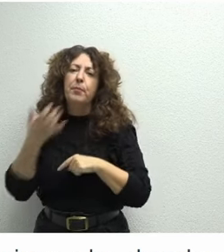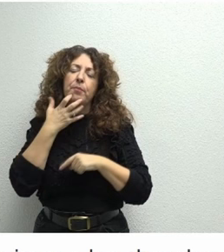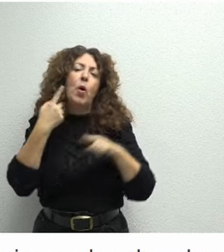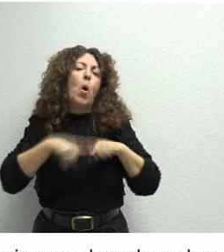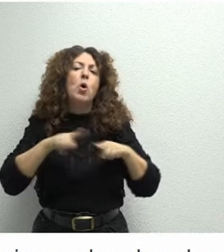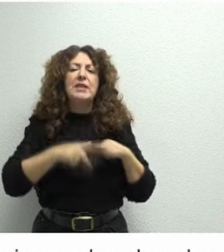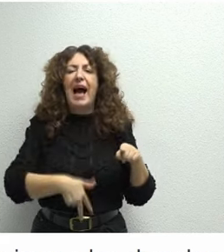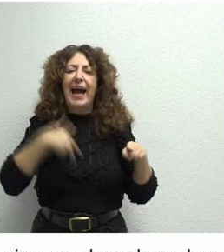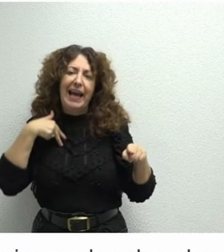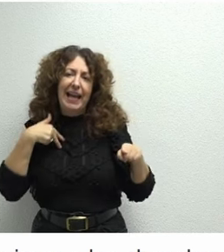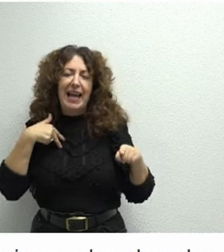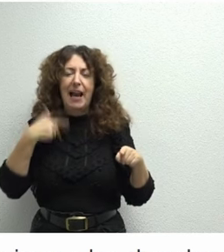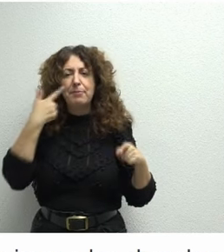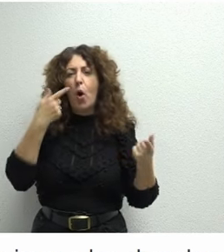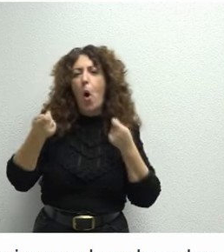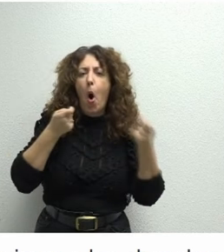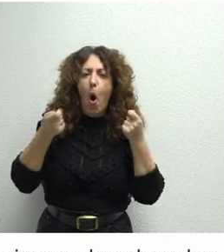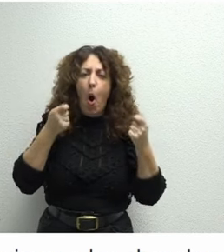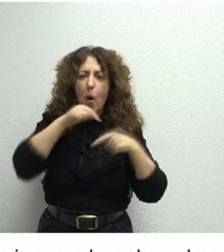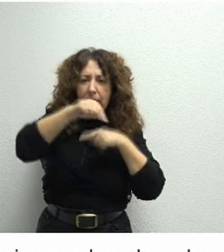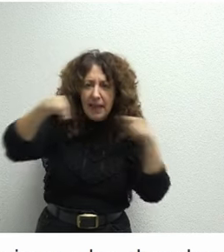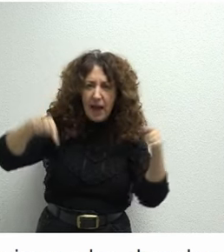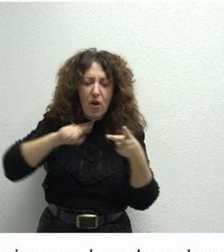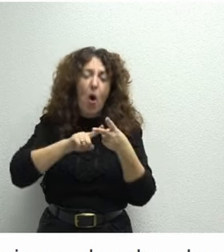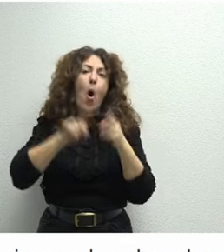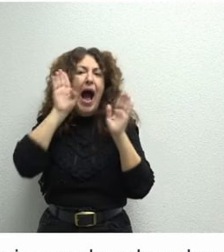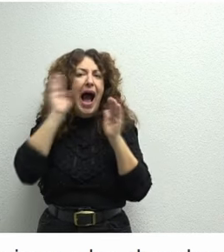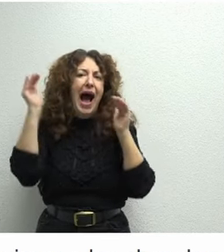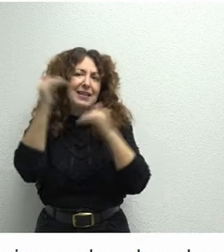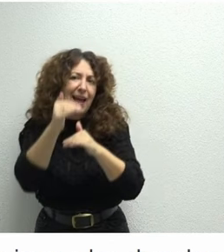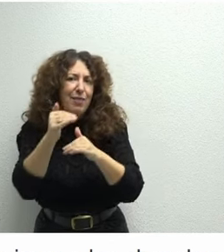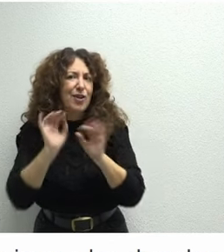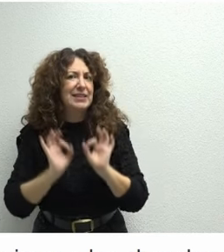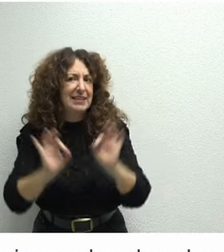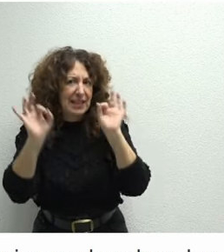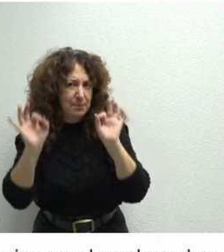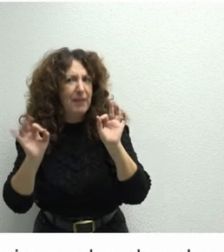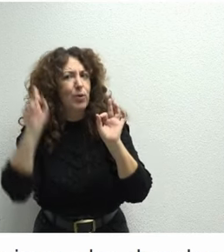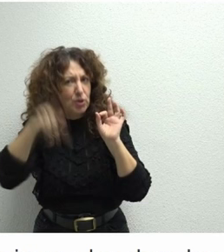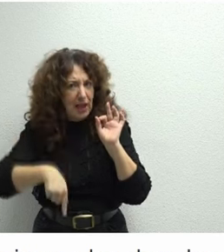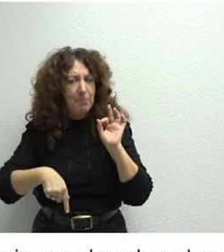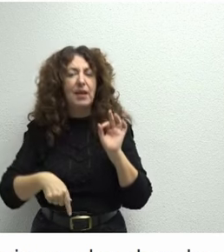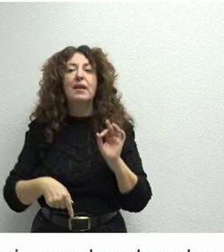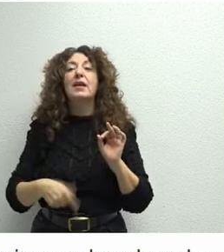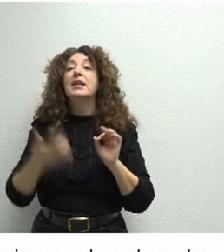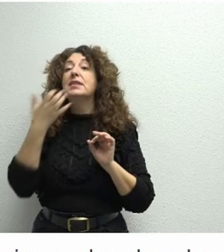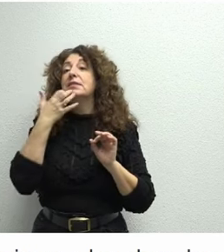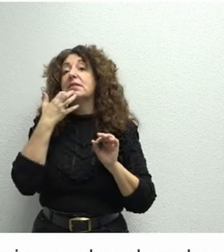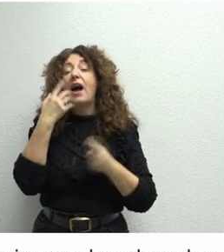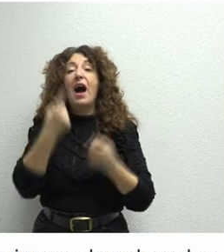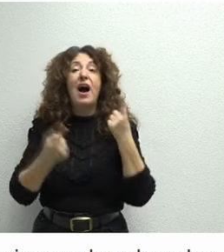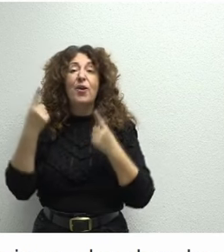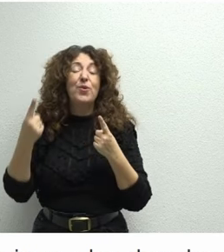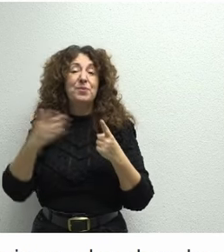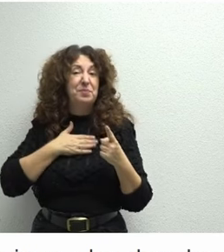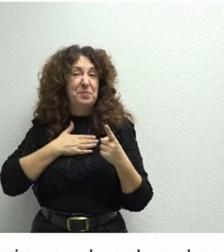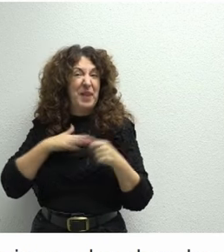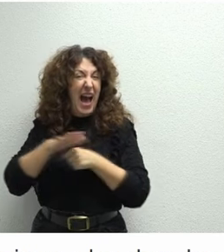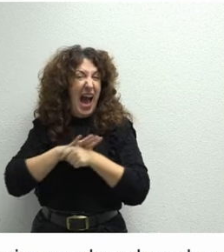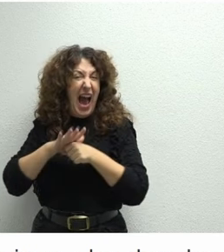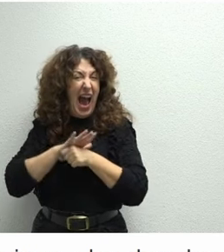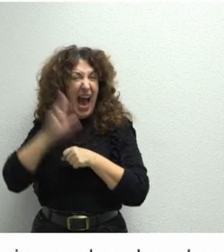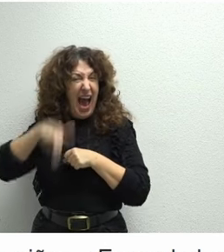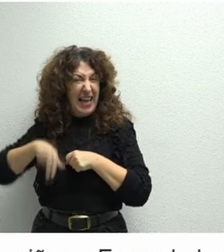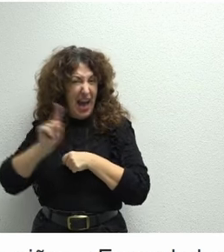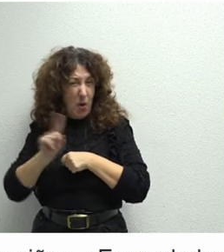generales de coordinación hay otros aspectos de atención más específico y bueno En aquellos que no correspondían a nuestro área que